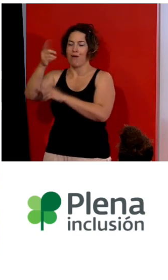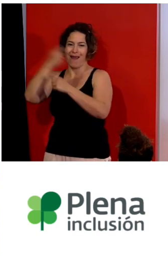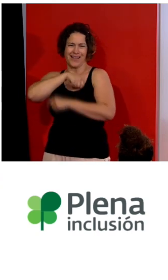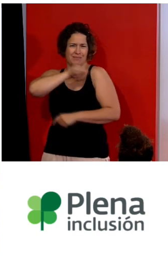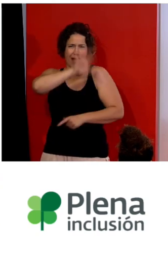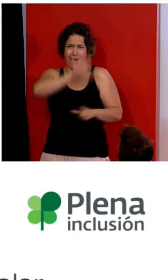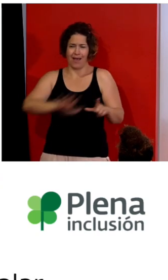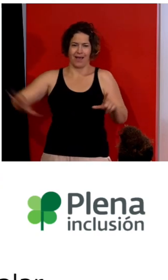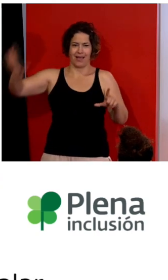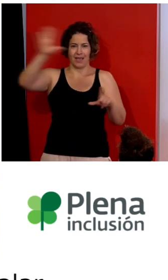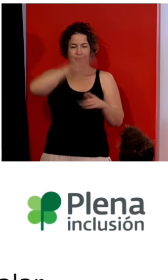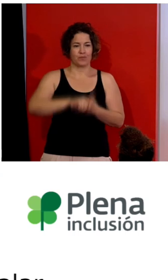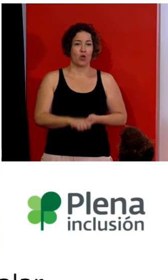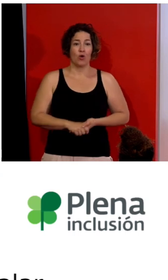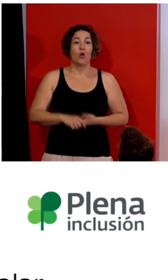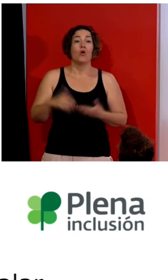ello gracias a una coordinación,